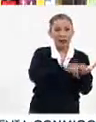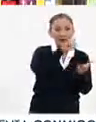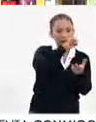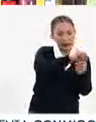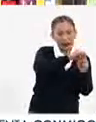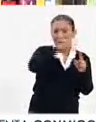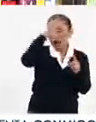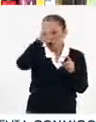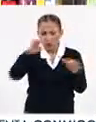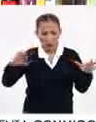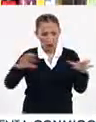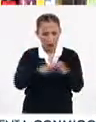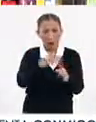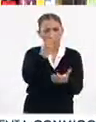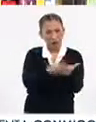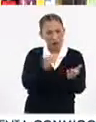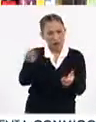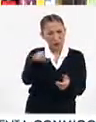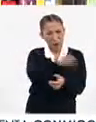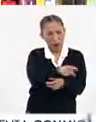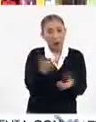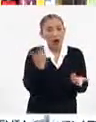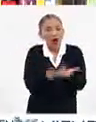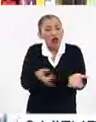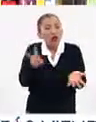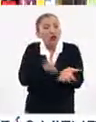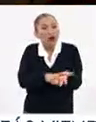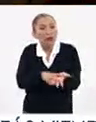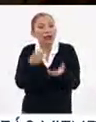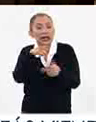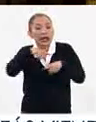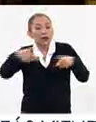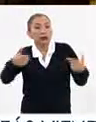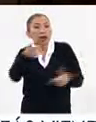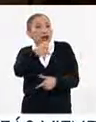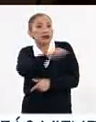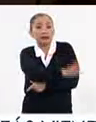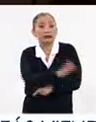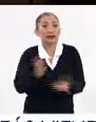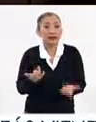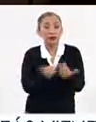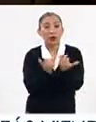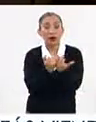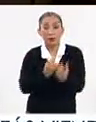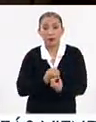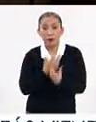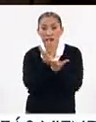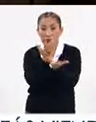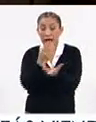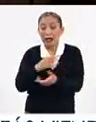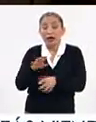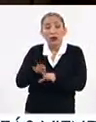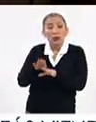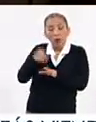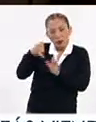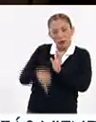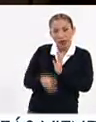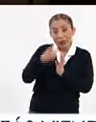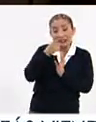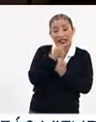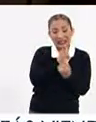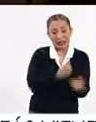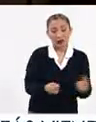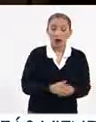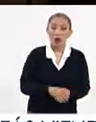Estás remachando. Y es una cuestión lingüística. Y es una cuestión también quizás muy profunda. Acuérdate lo que nos dicen los